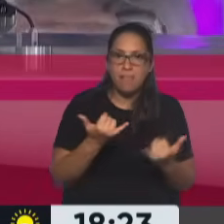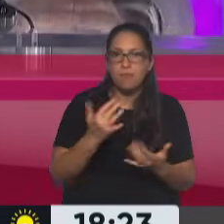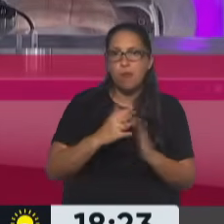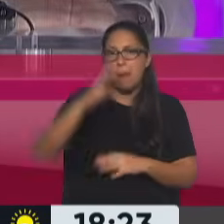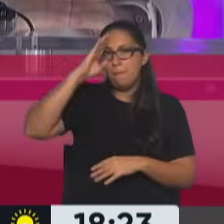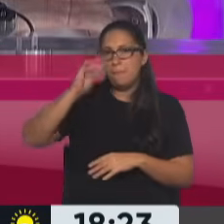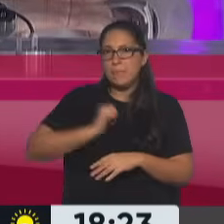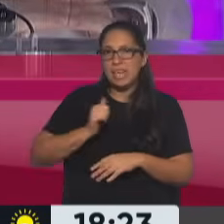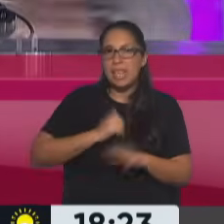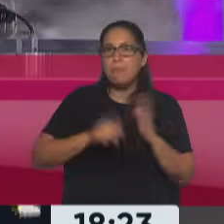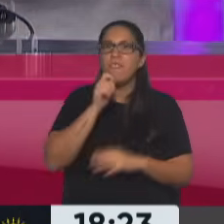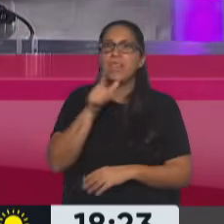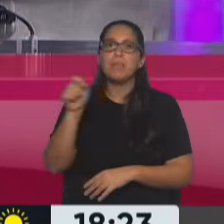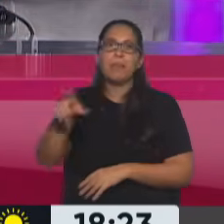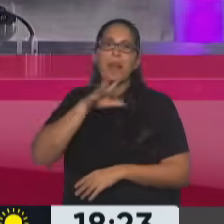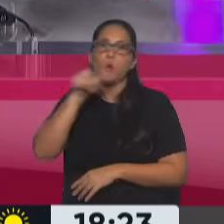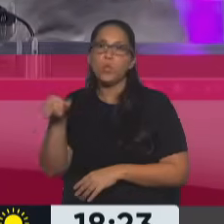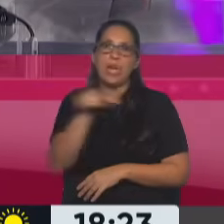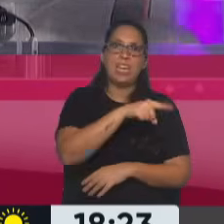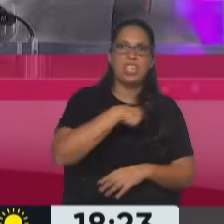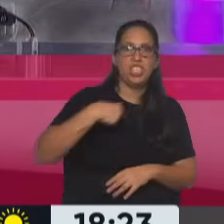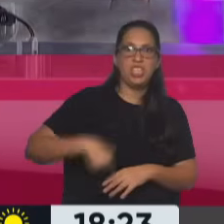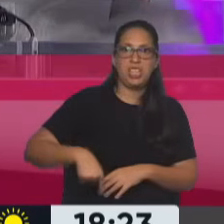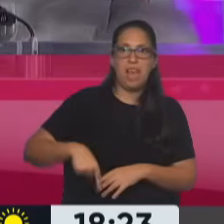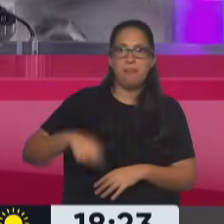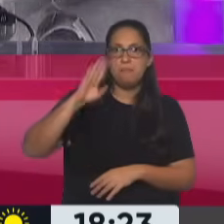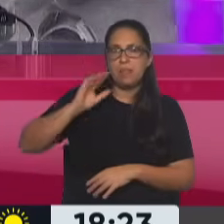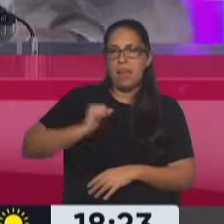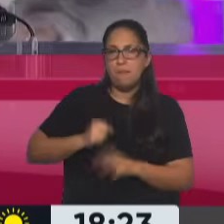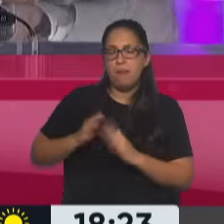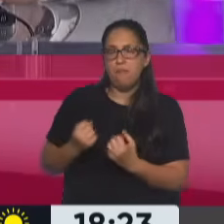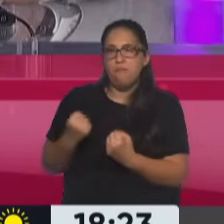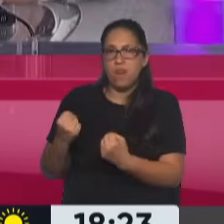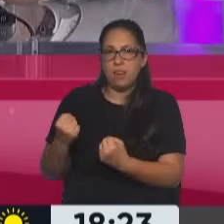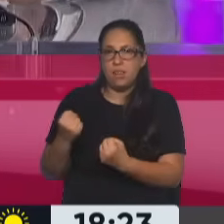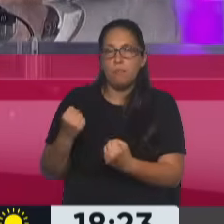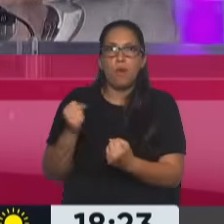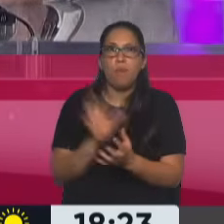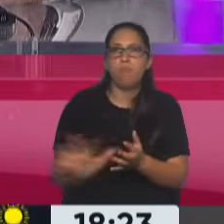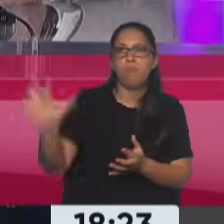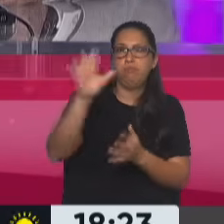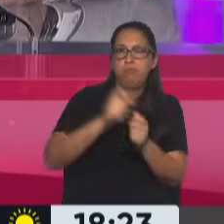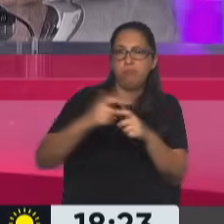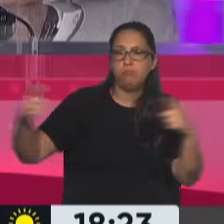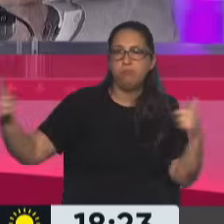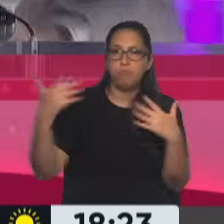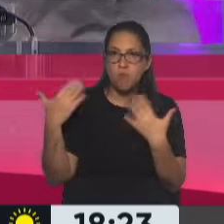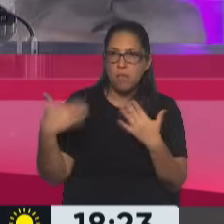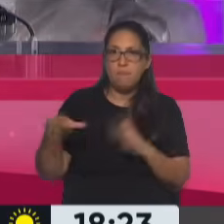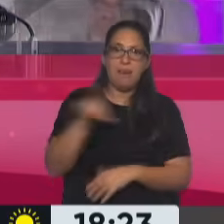más fácil para Rusia que para China. Seguro. Ciertamente que de vuelta la ubicación es importante. Digo,